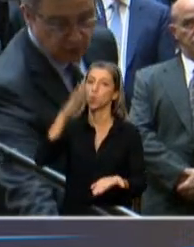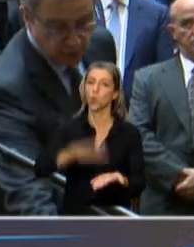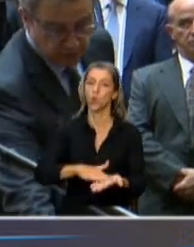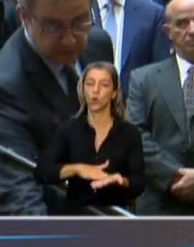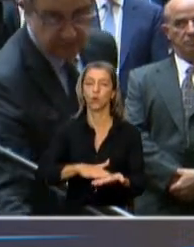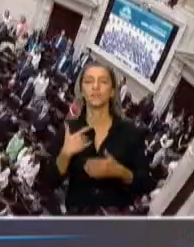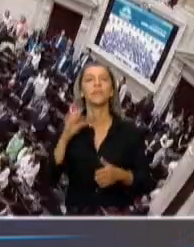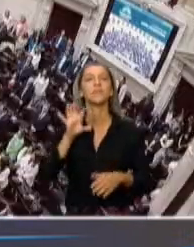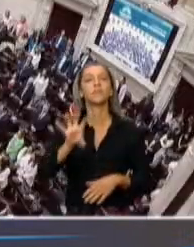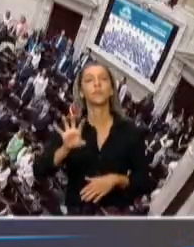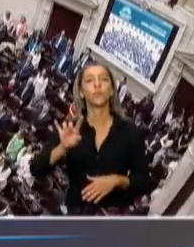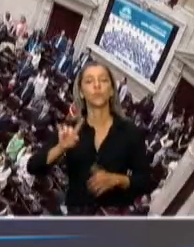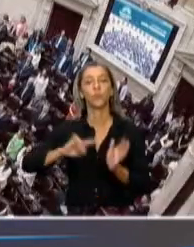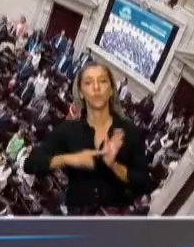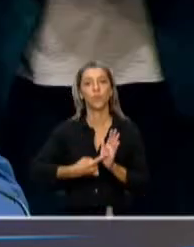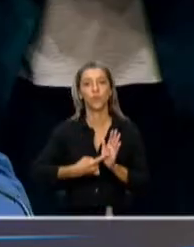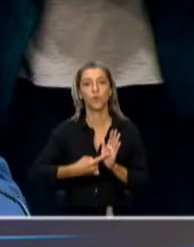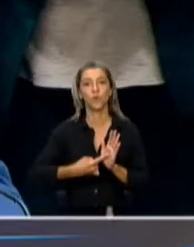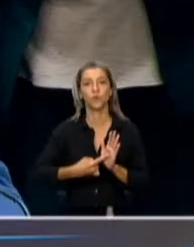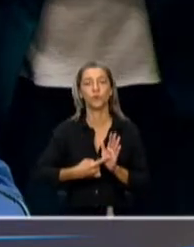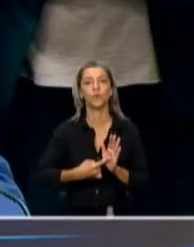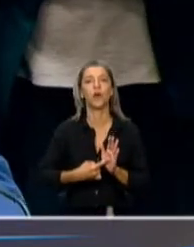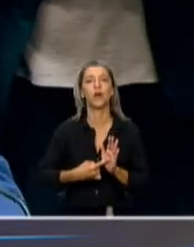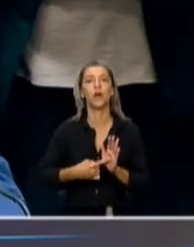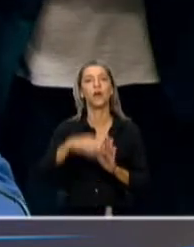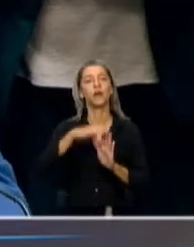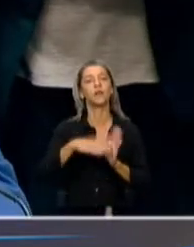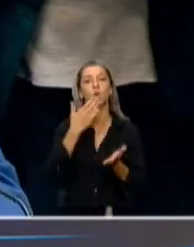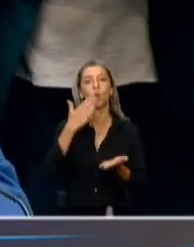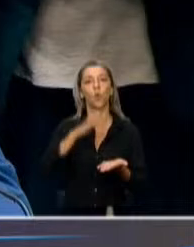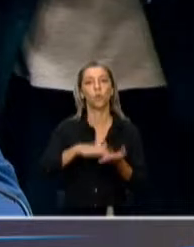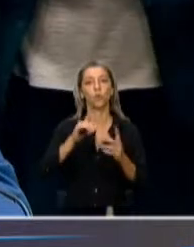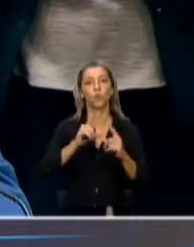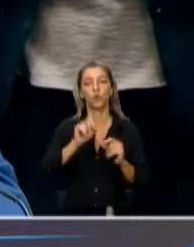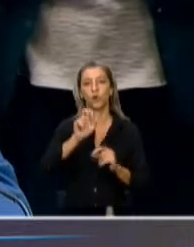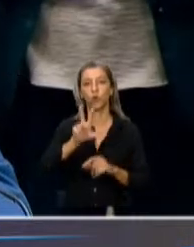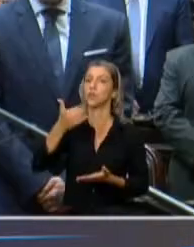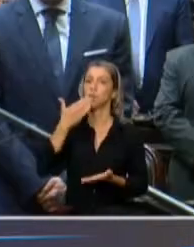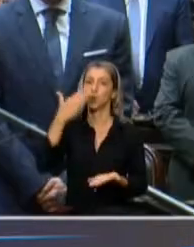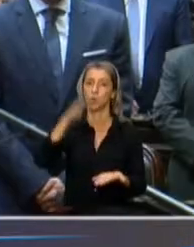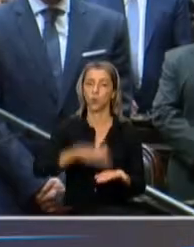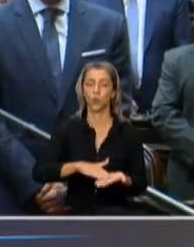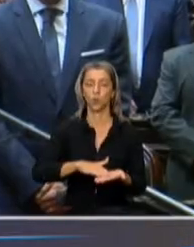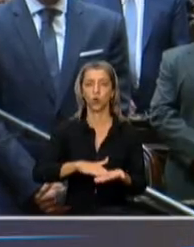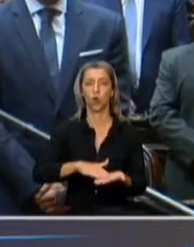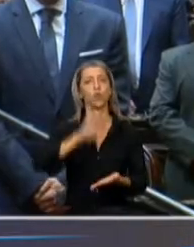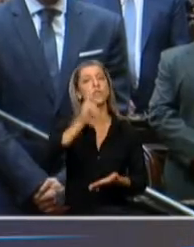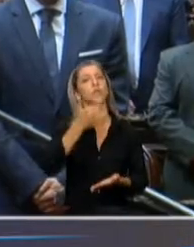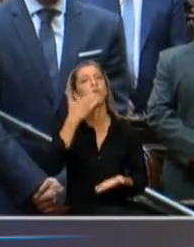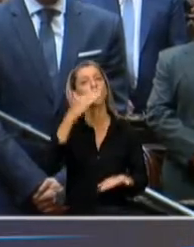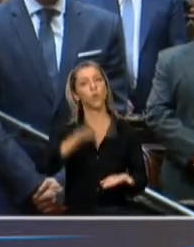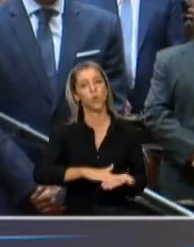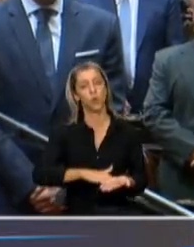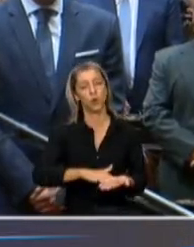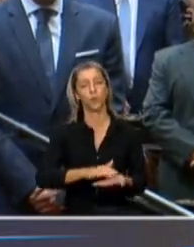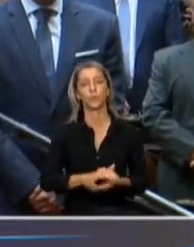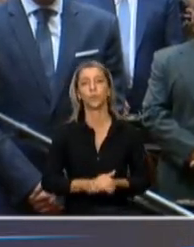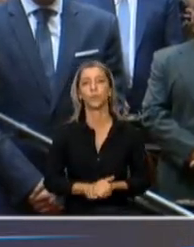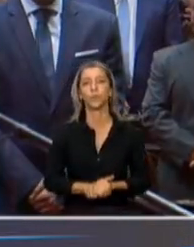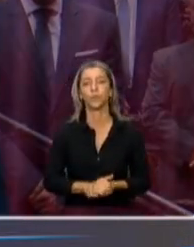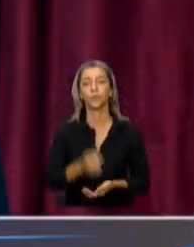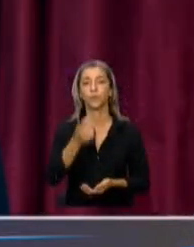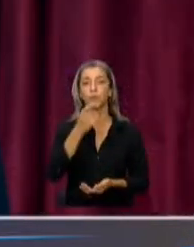Primero, que luego de asumir el presidente electo Javier Milei, ya en ejercicio de sus funciones como presidente de la Nación, firme